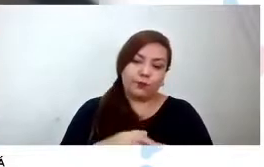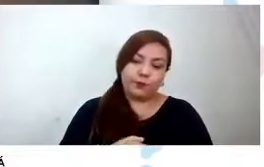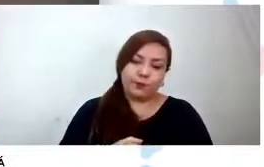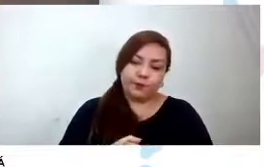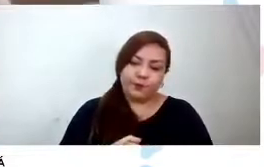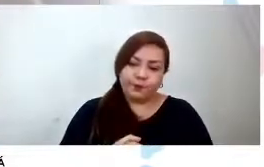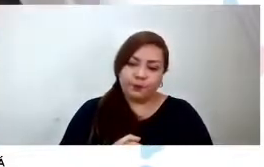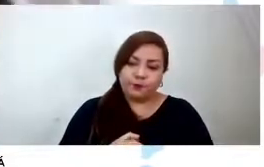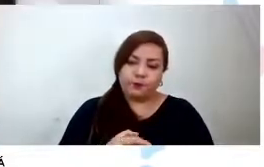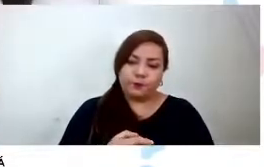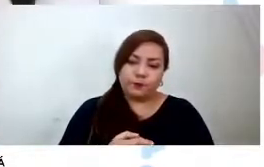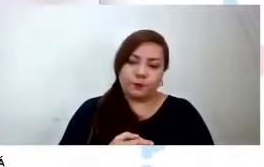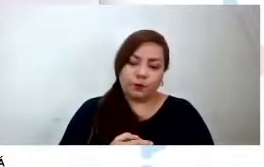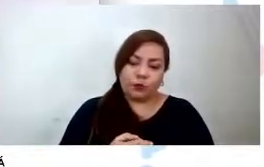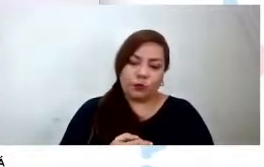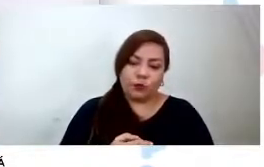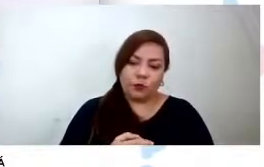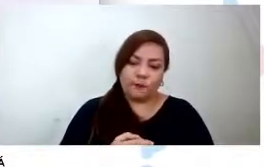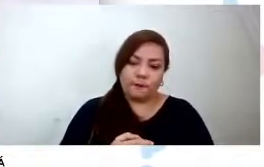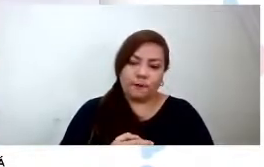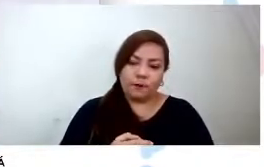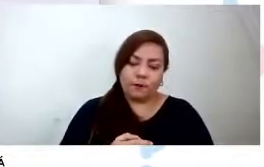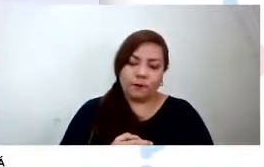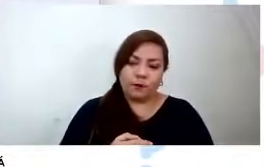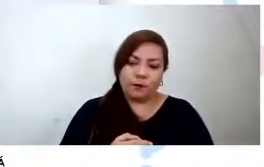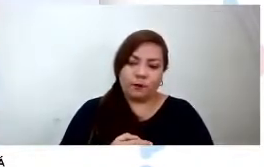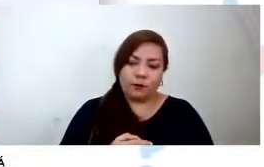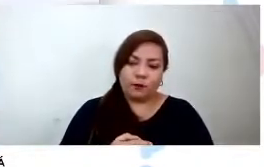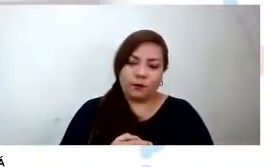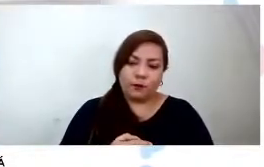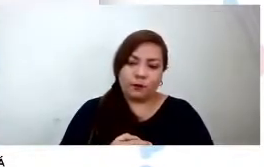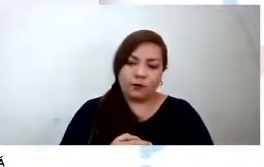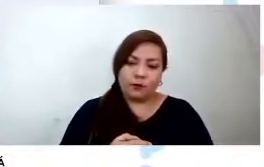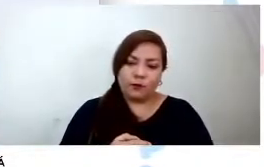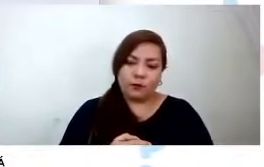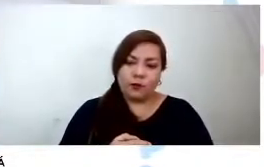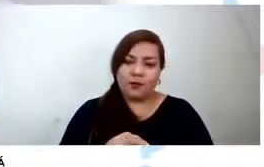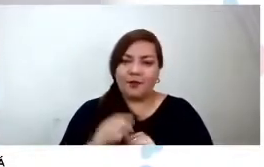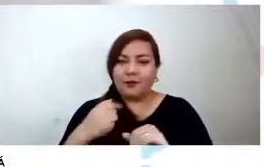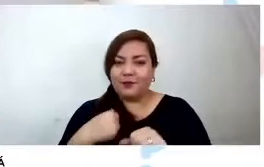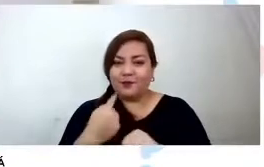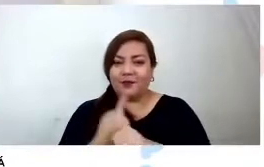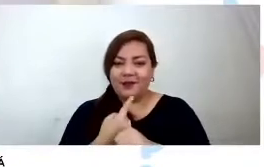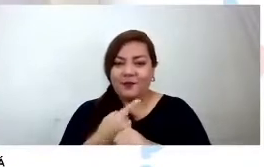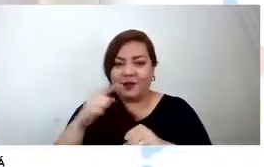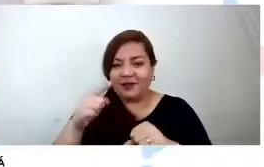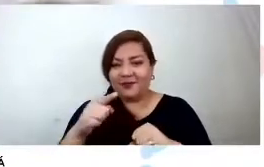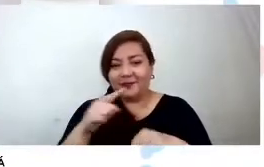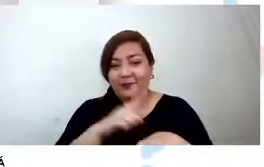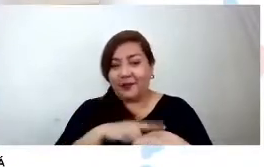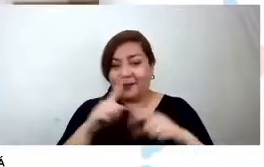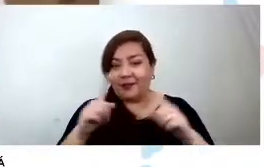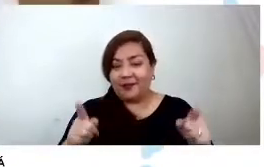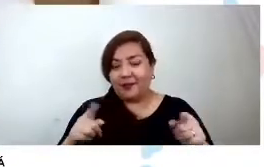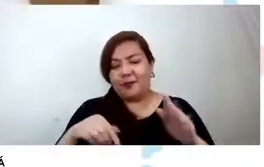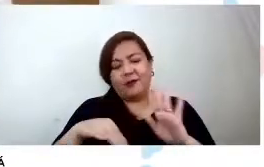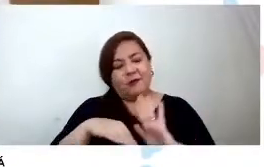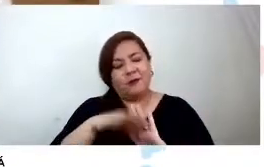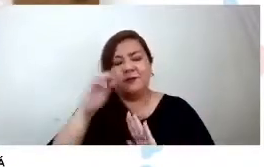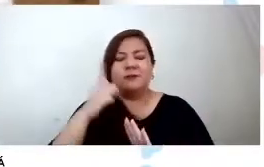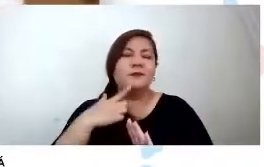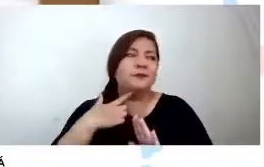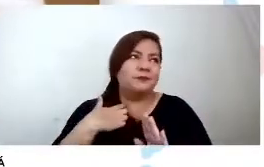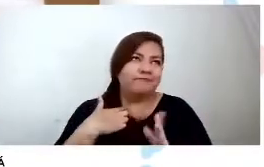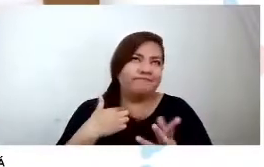Nosotros hablábamos de este periodo, que es uno de los que más le interesa a los